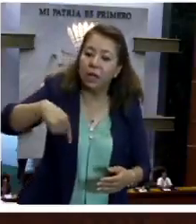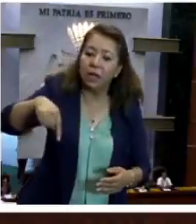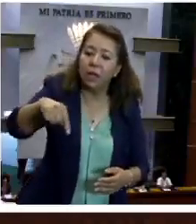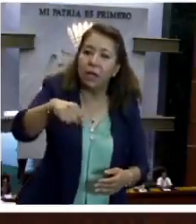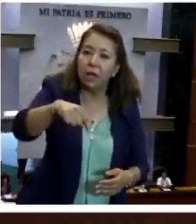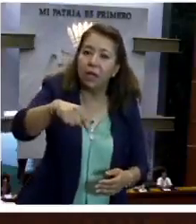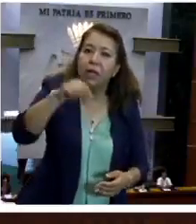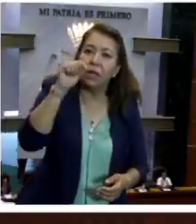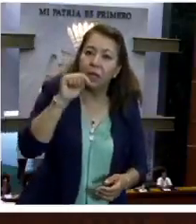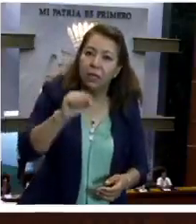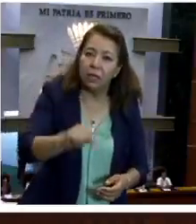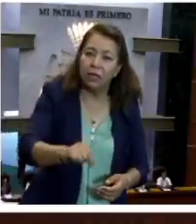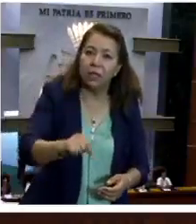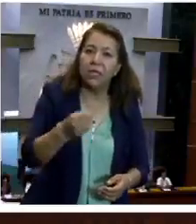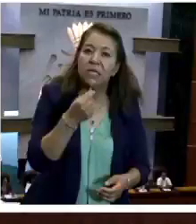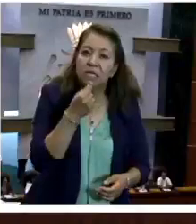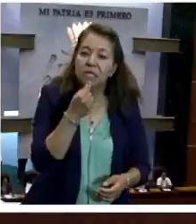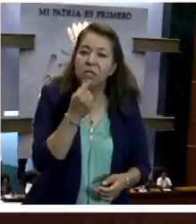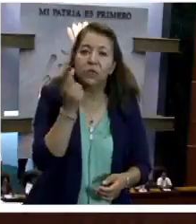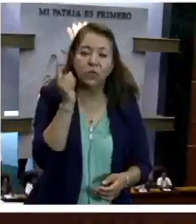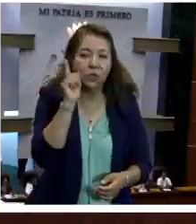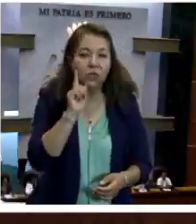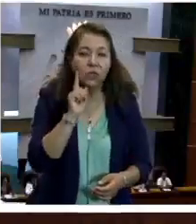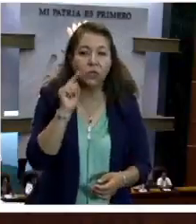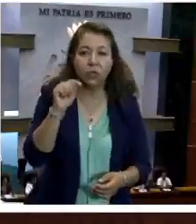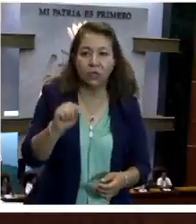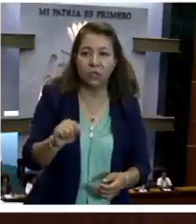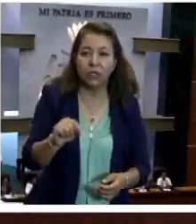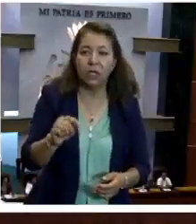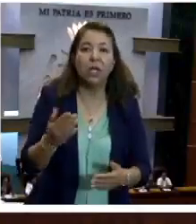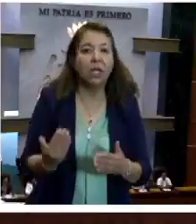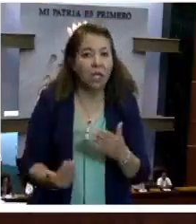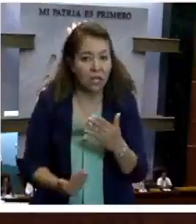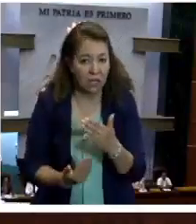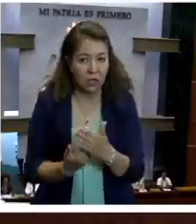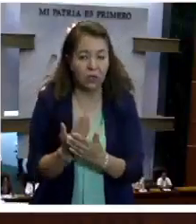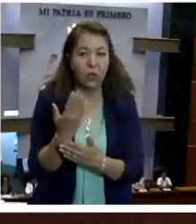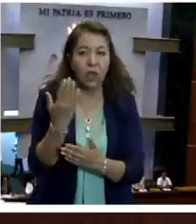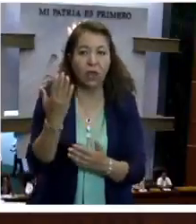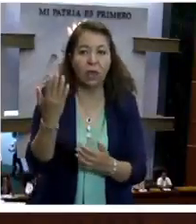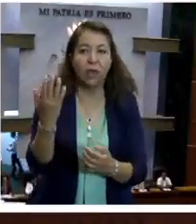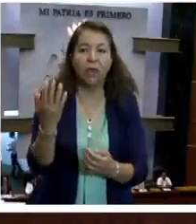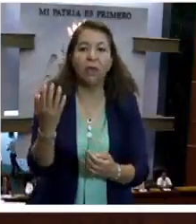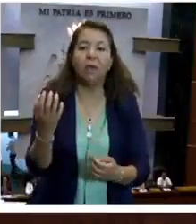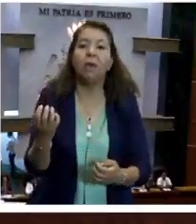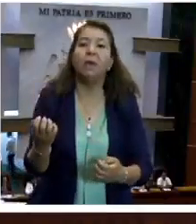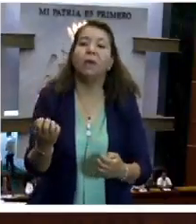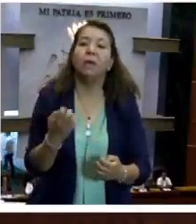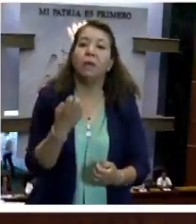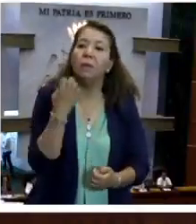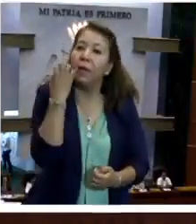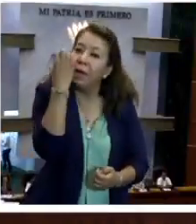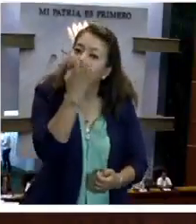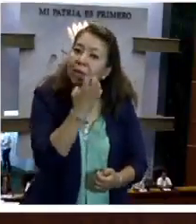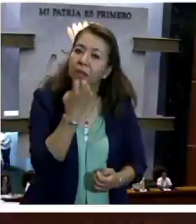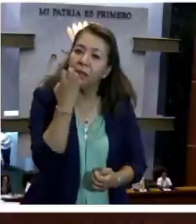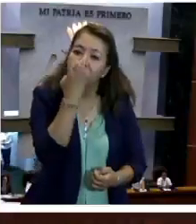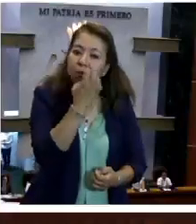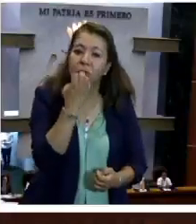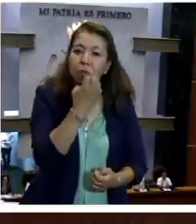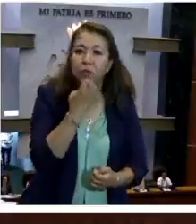las niñas, a los niños. La nueva escuela mexicana, que es el